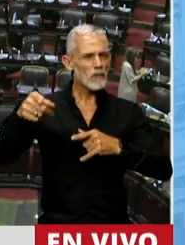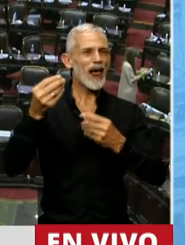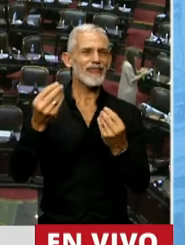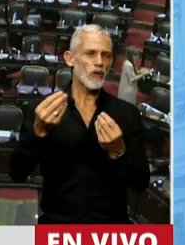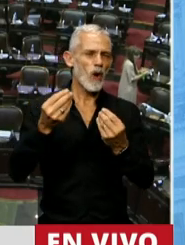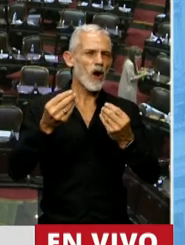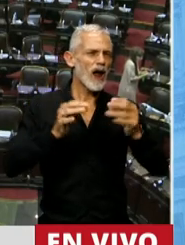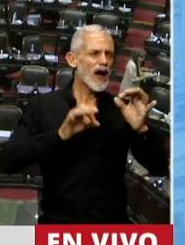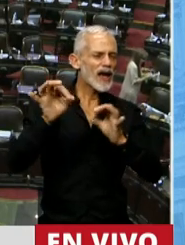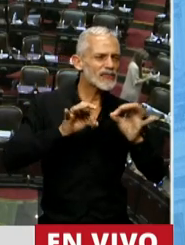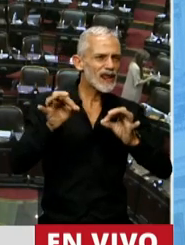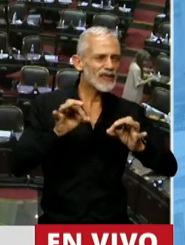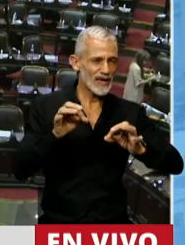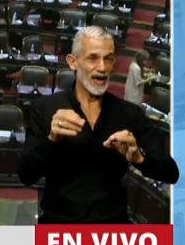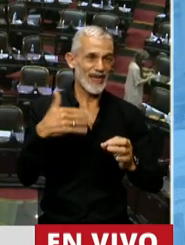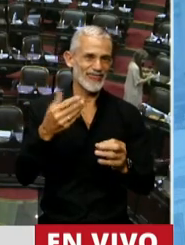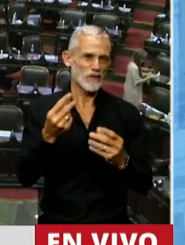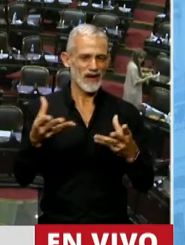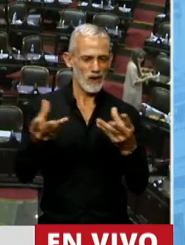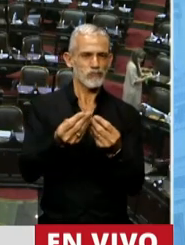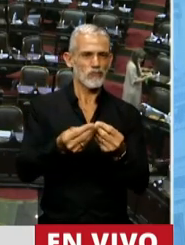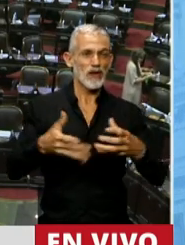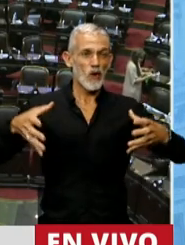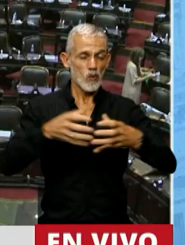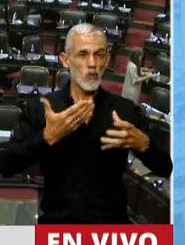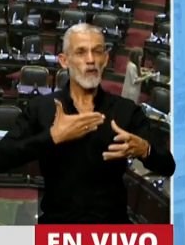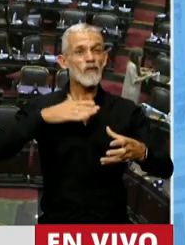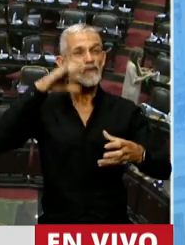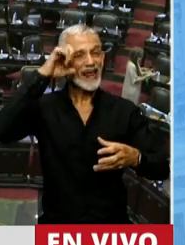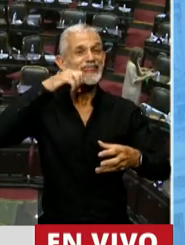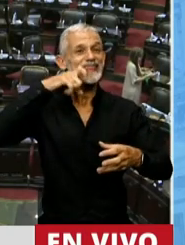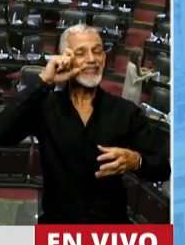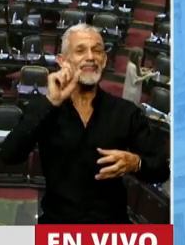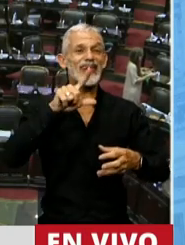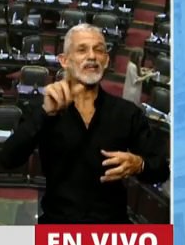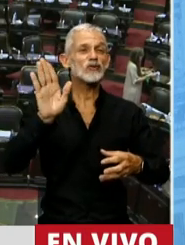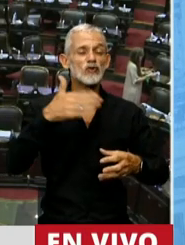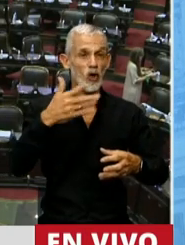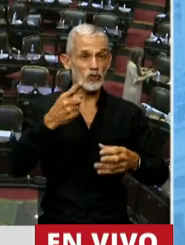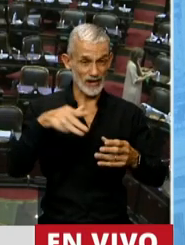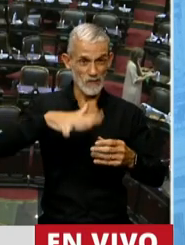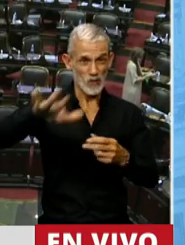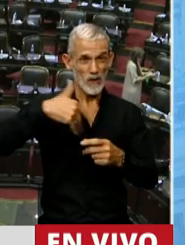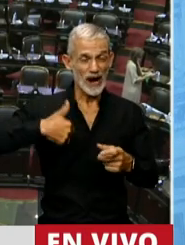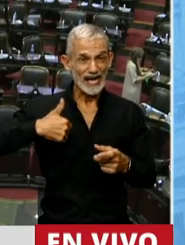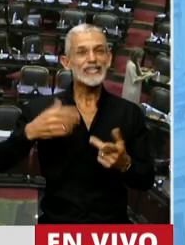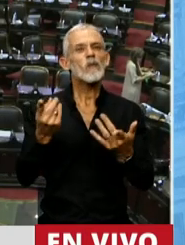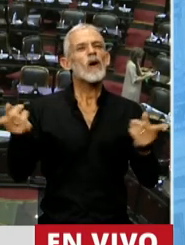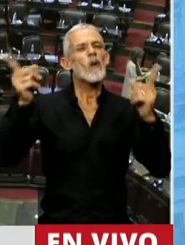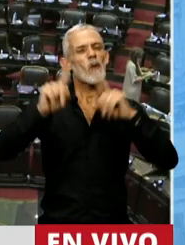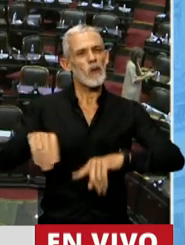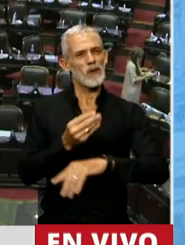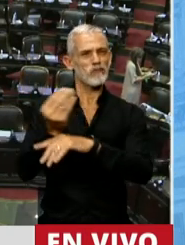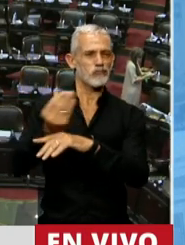de la estrategia que sirvió para que el Frente de Todos y el pueblo argentino volviese a gobernar